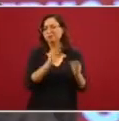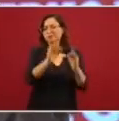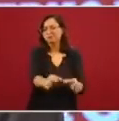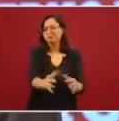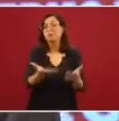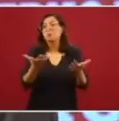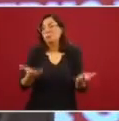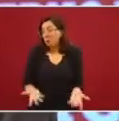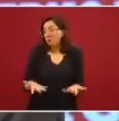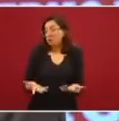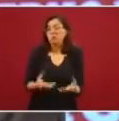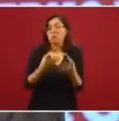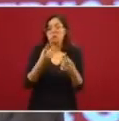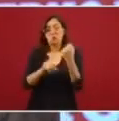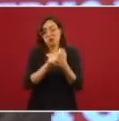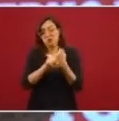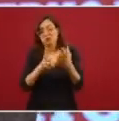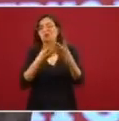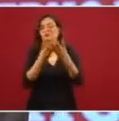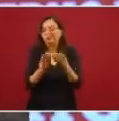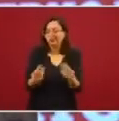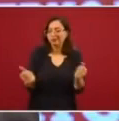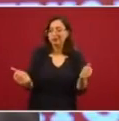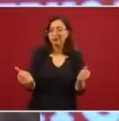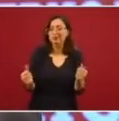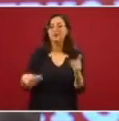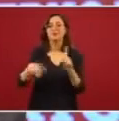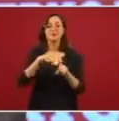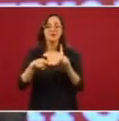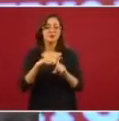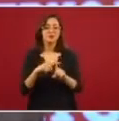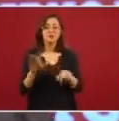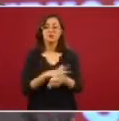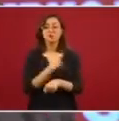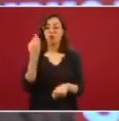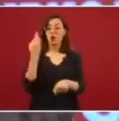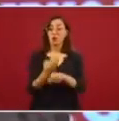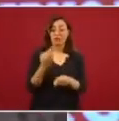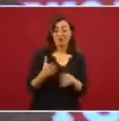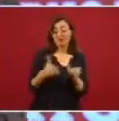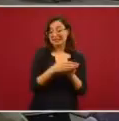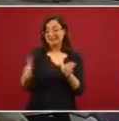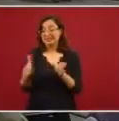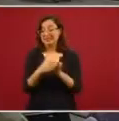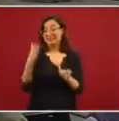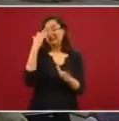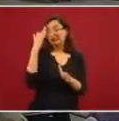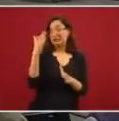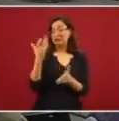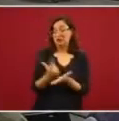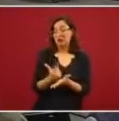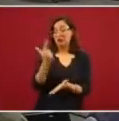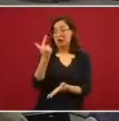bastante alentadora porque permite no tener un evento en el momento más crítico de transmisión pero una vez que ha